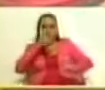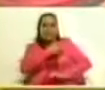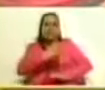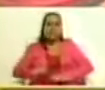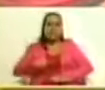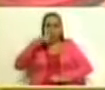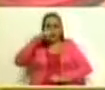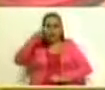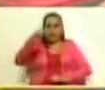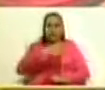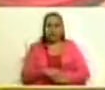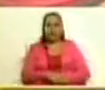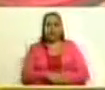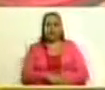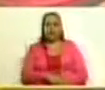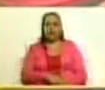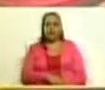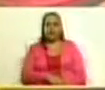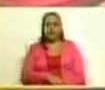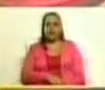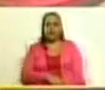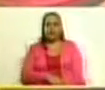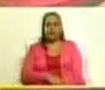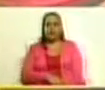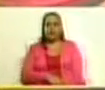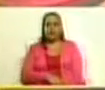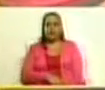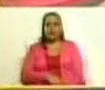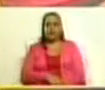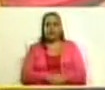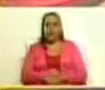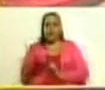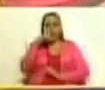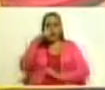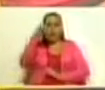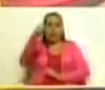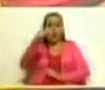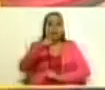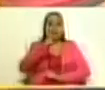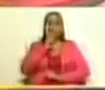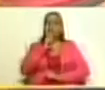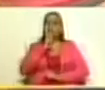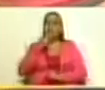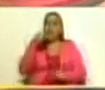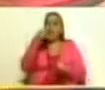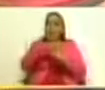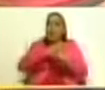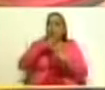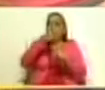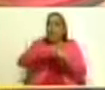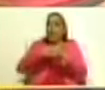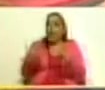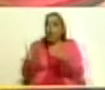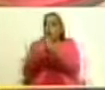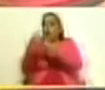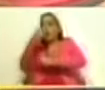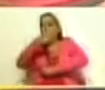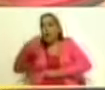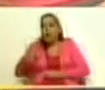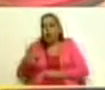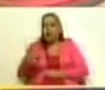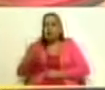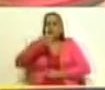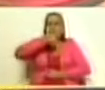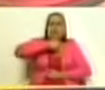Maduro. A Nicolás Maduro le ha tocado, junto a su pueblo, resistir las